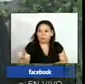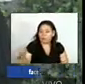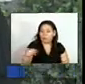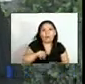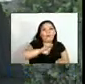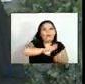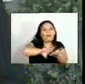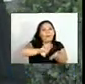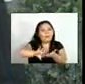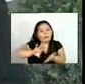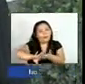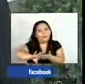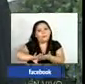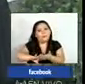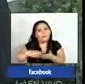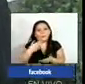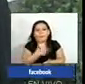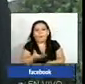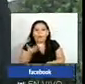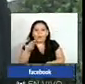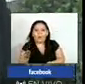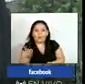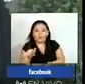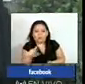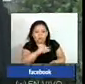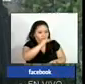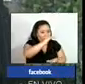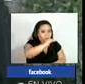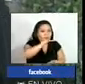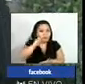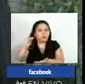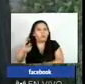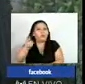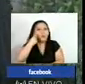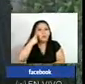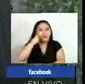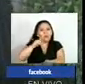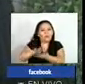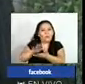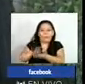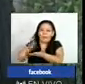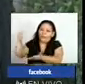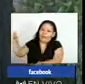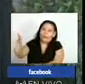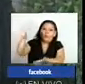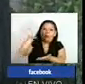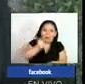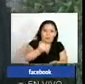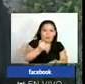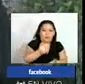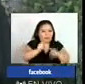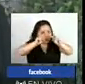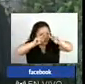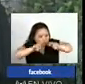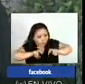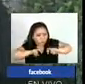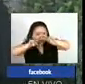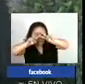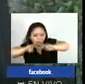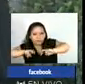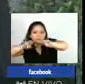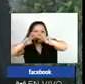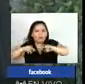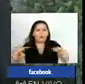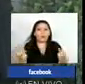compras de los insumos para estos paquetes habían sido comprados en bolsa. Hacer la verificación en bolsa,